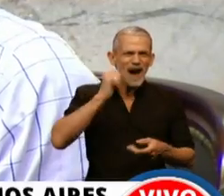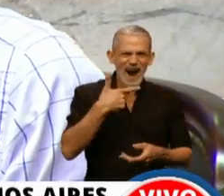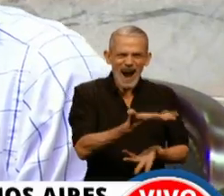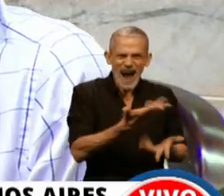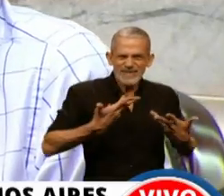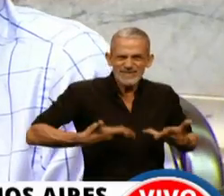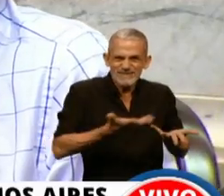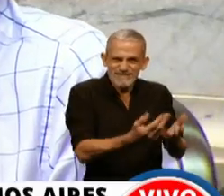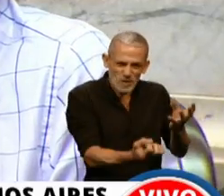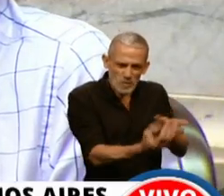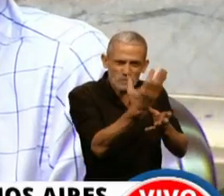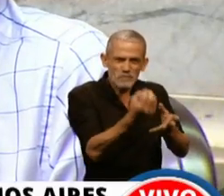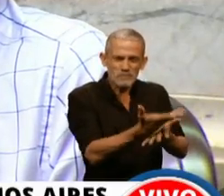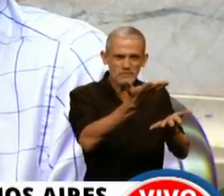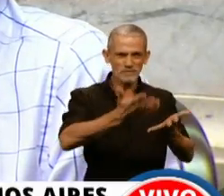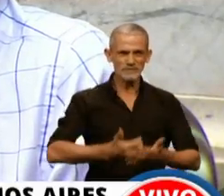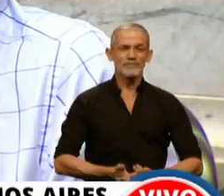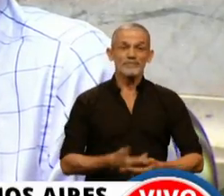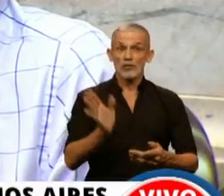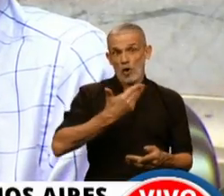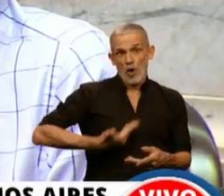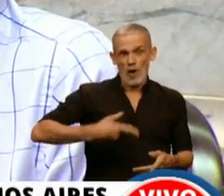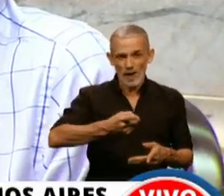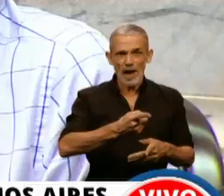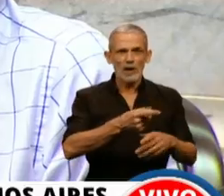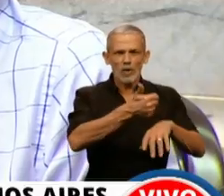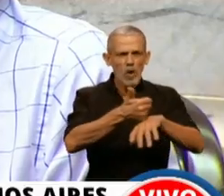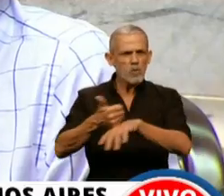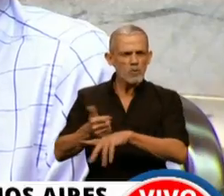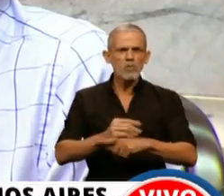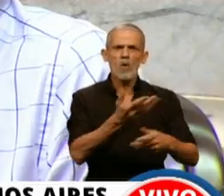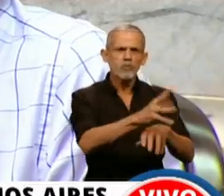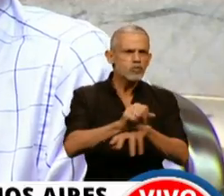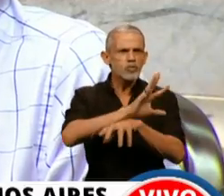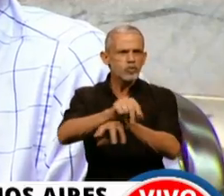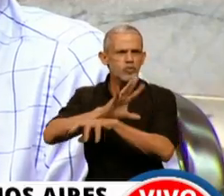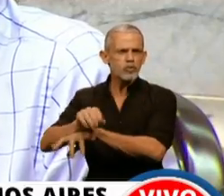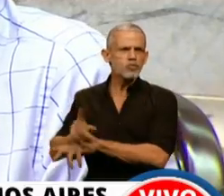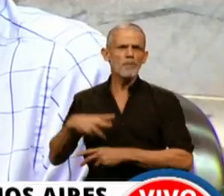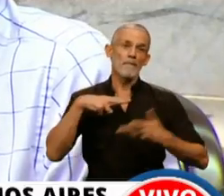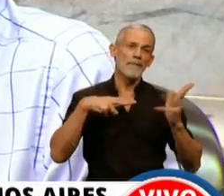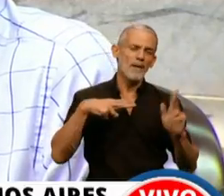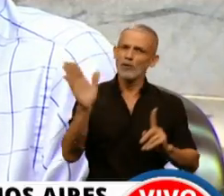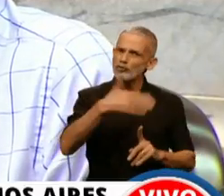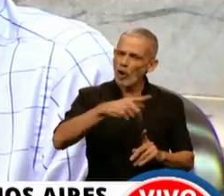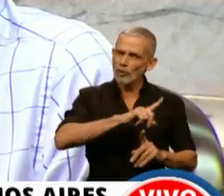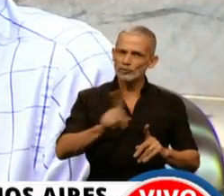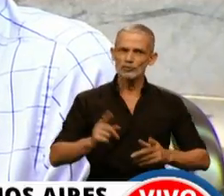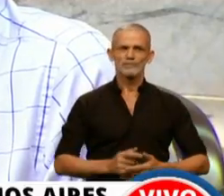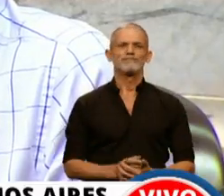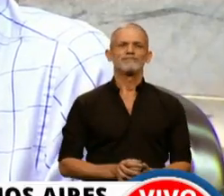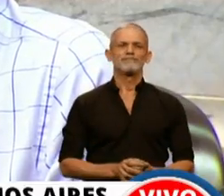como es el gas todo gobierno tuvieron ese saqueo privatizado oro no